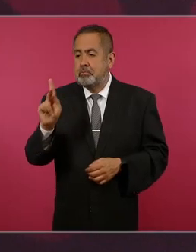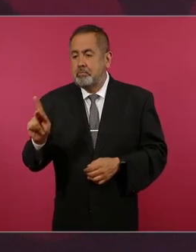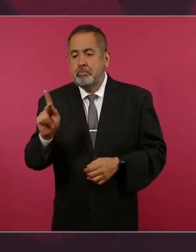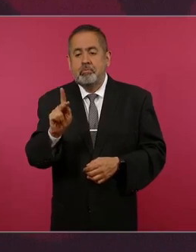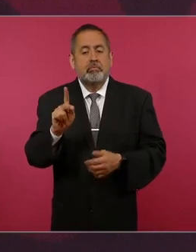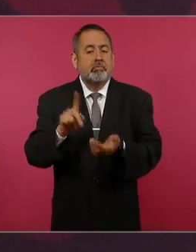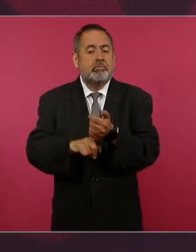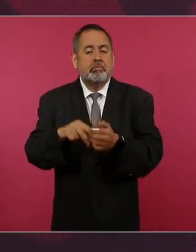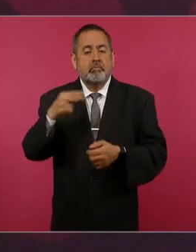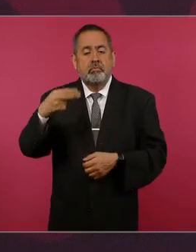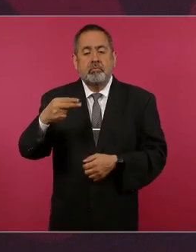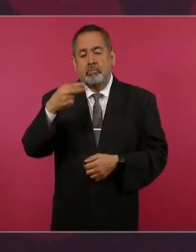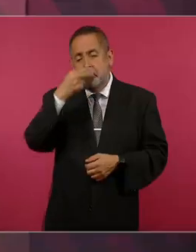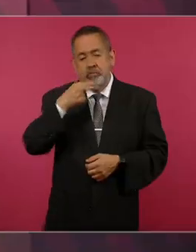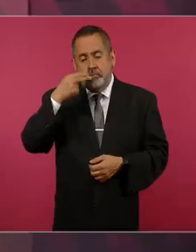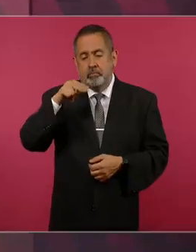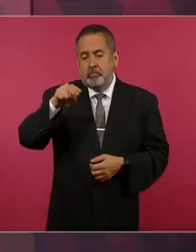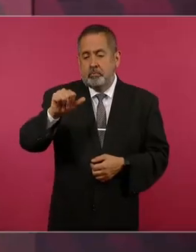náhuatl,